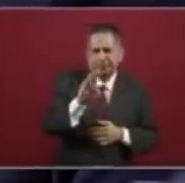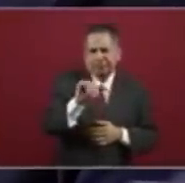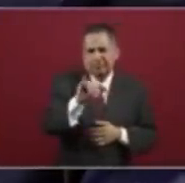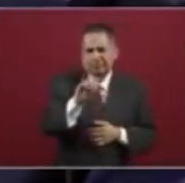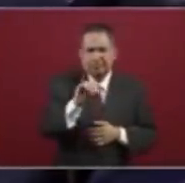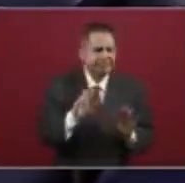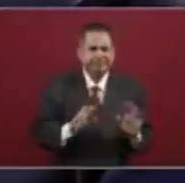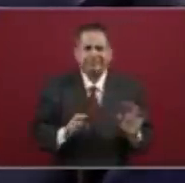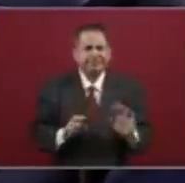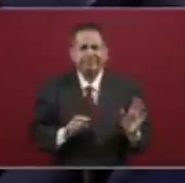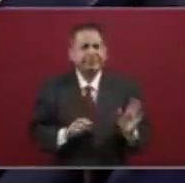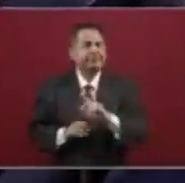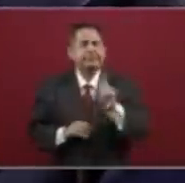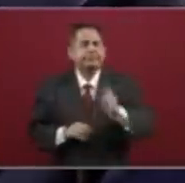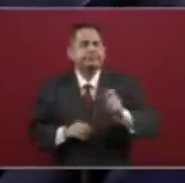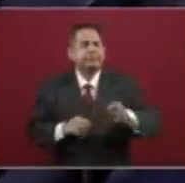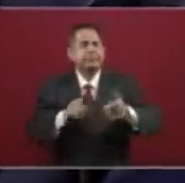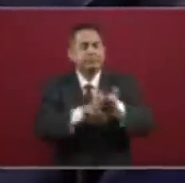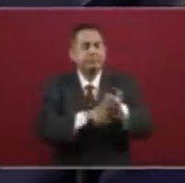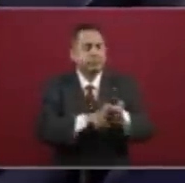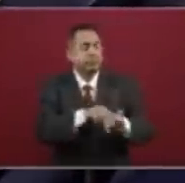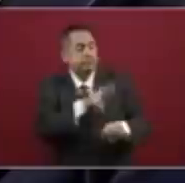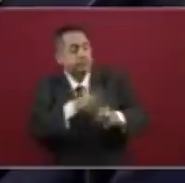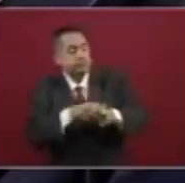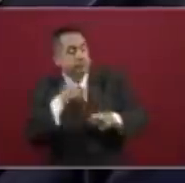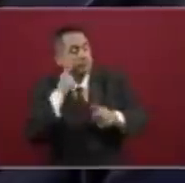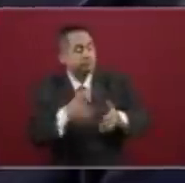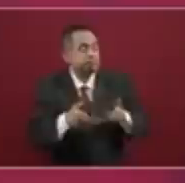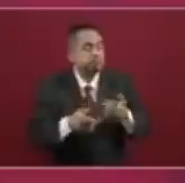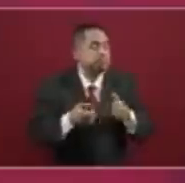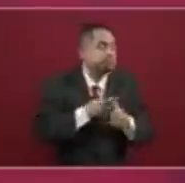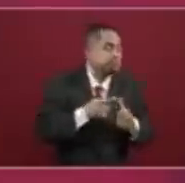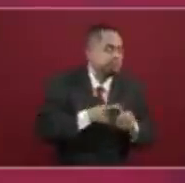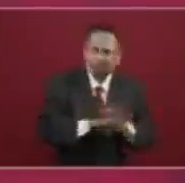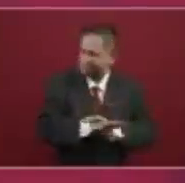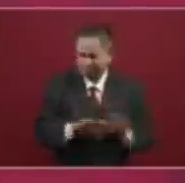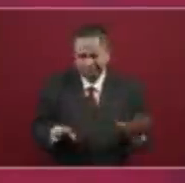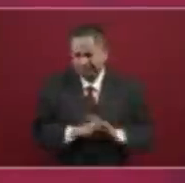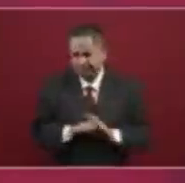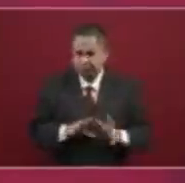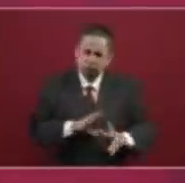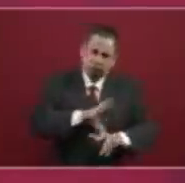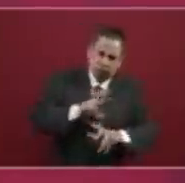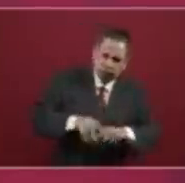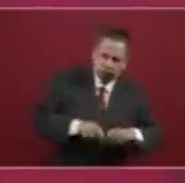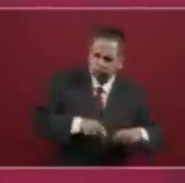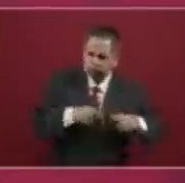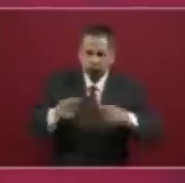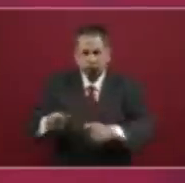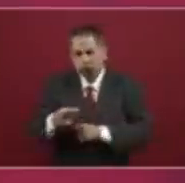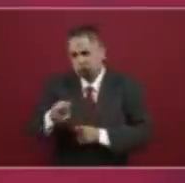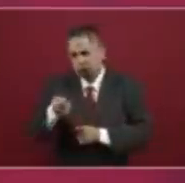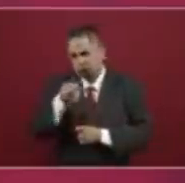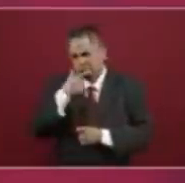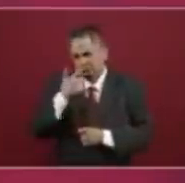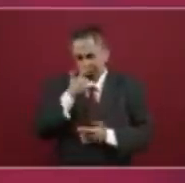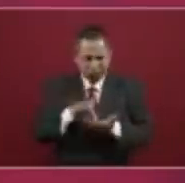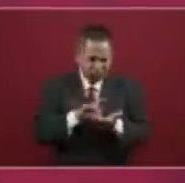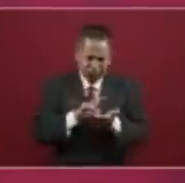sino que el mexicano tenga acceso a todos los medicamentos. Es